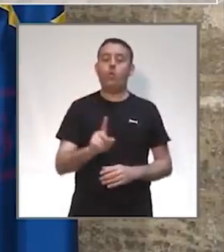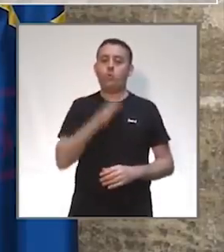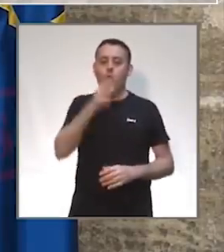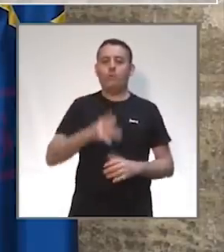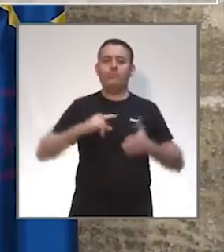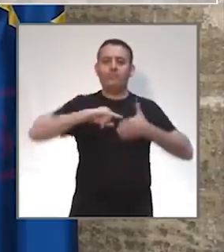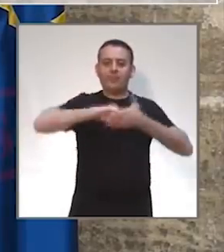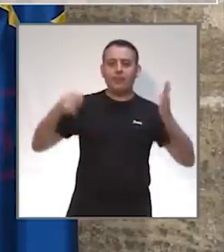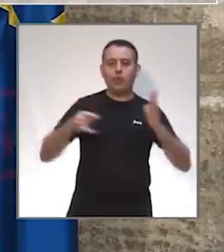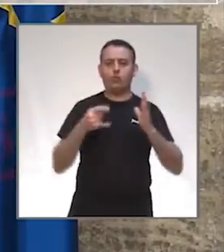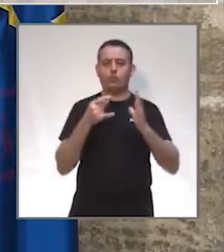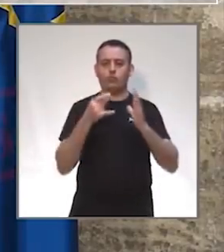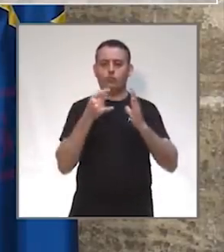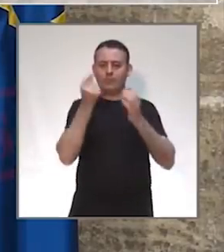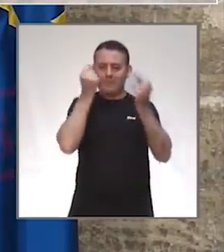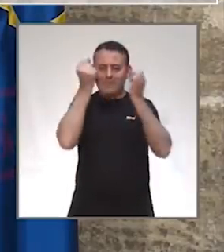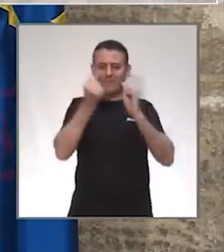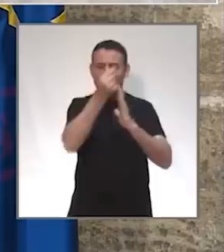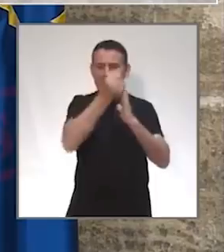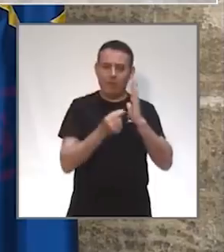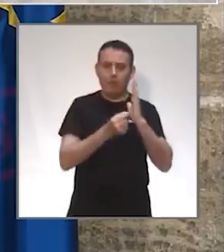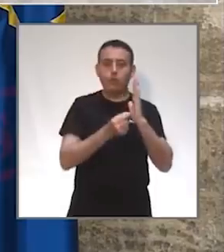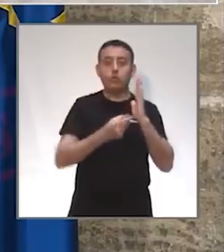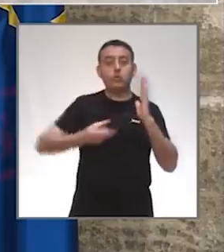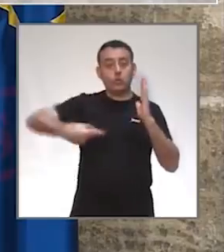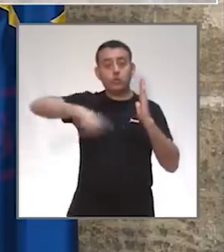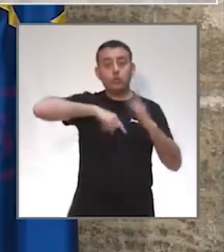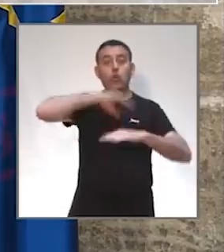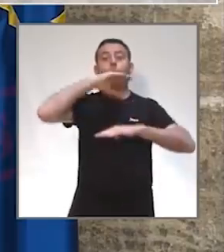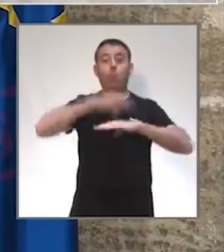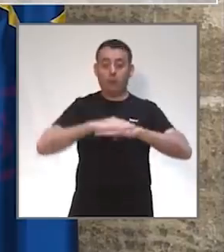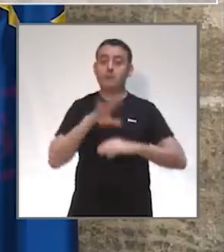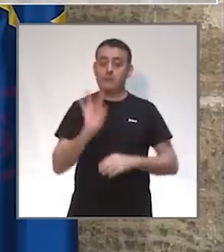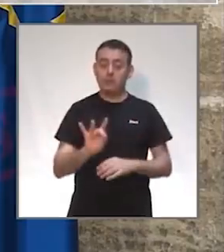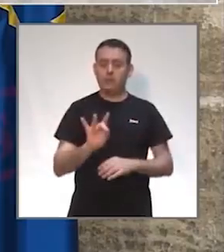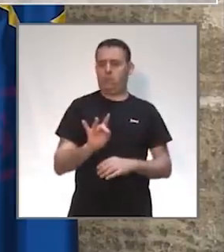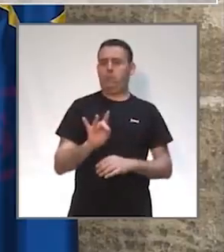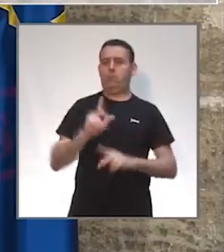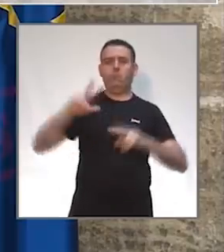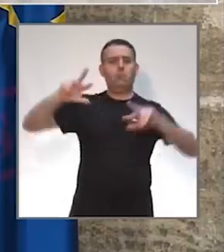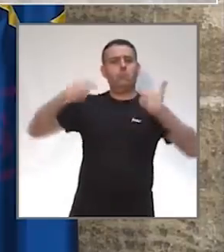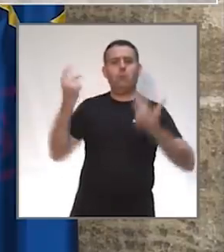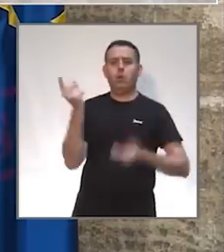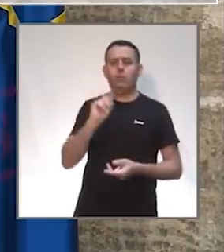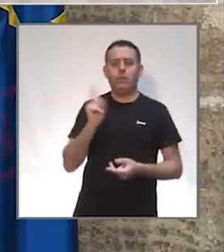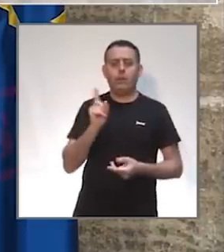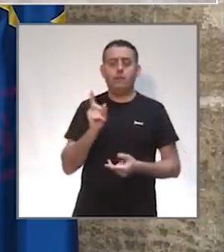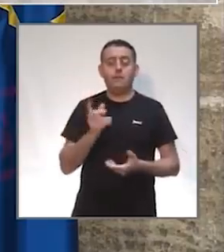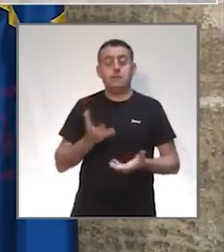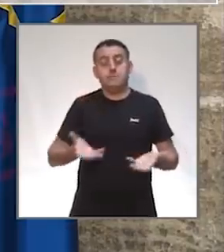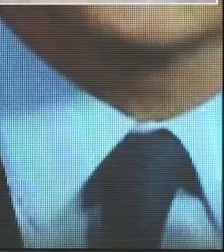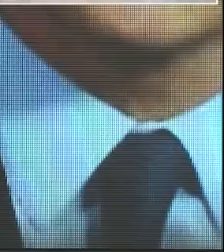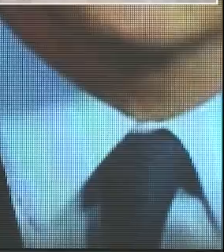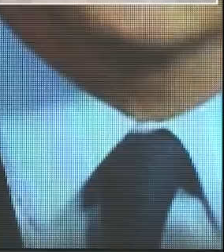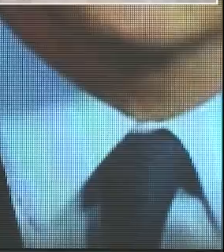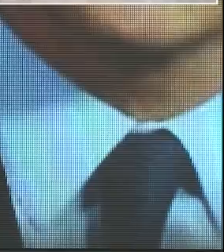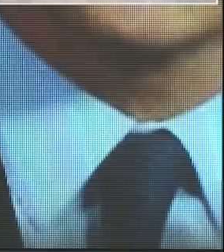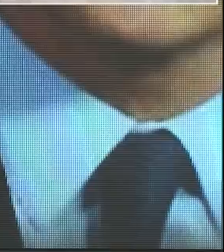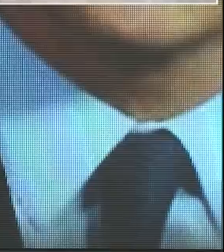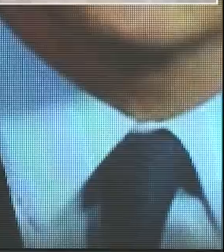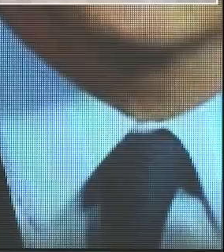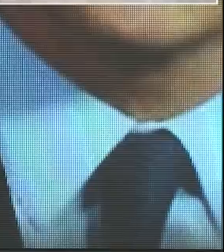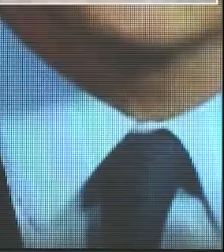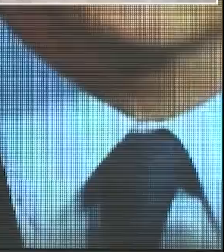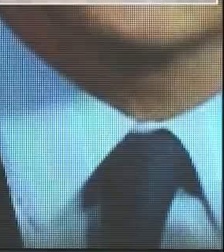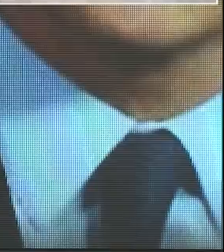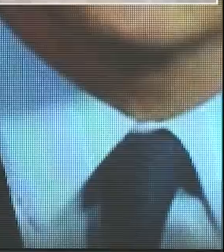bien y, bueno, responde a cualquier cuestión que se plantee. Bueno, ¿y qué le parece a aquellos que dicen que